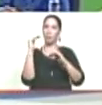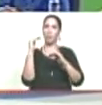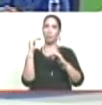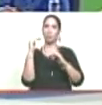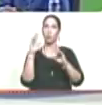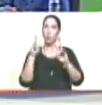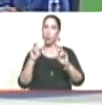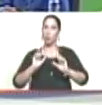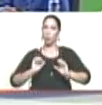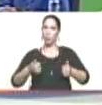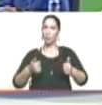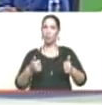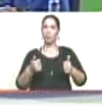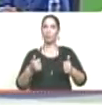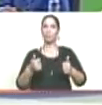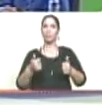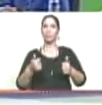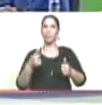nuevo comienzo,